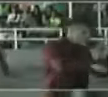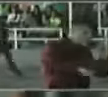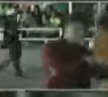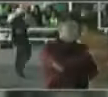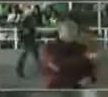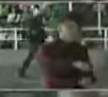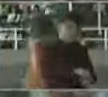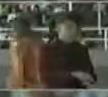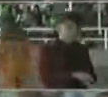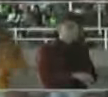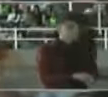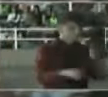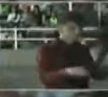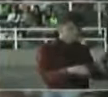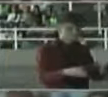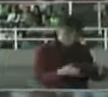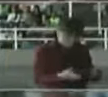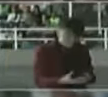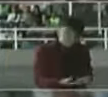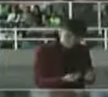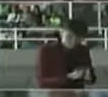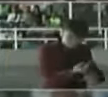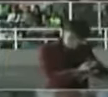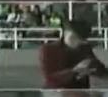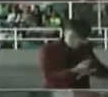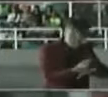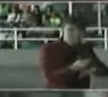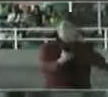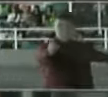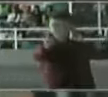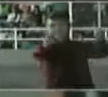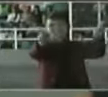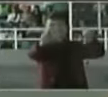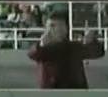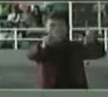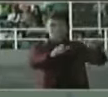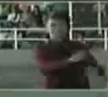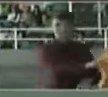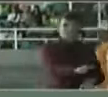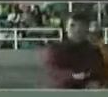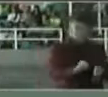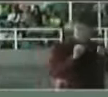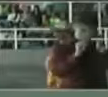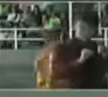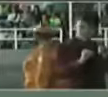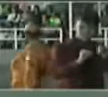en la congregación. No escogió los más capacitados.